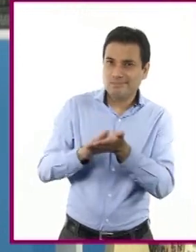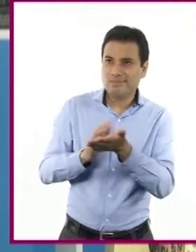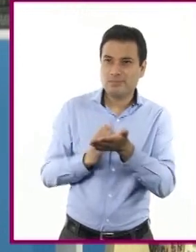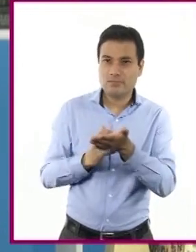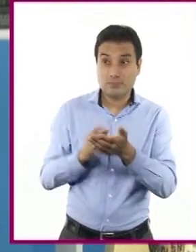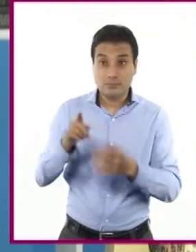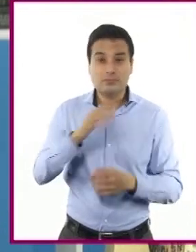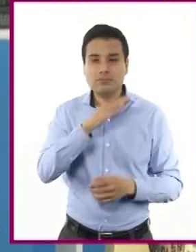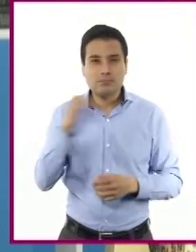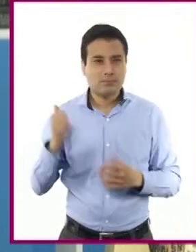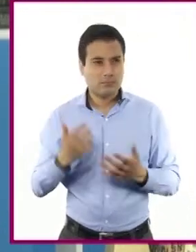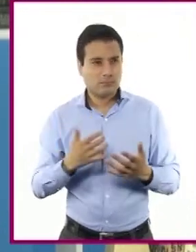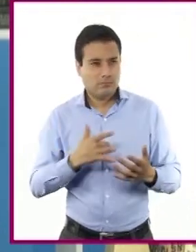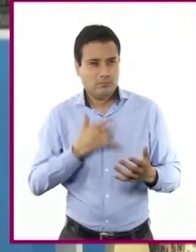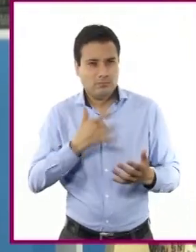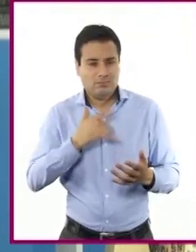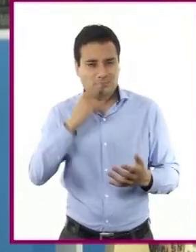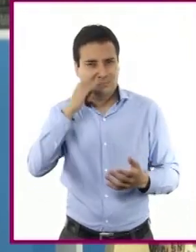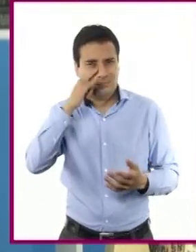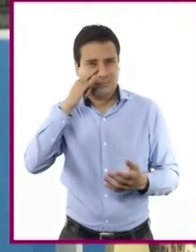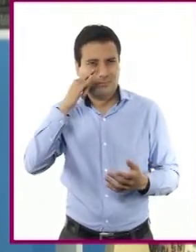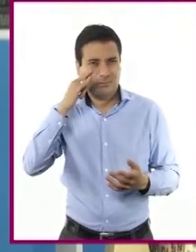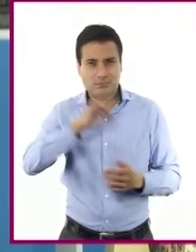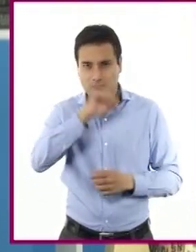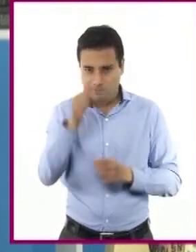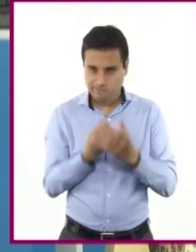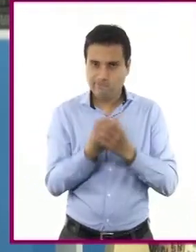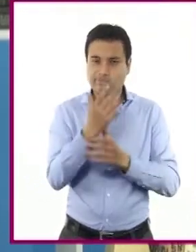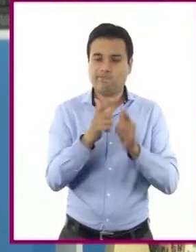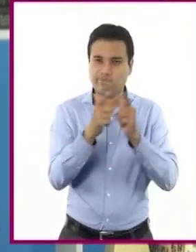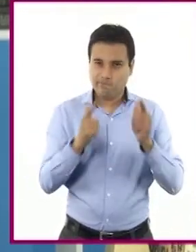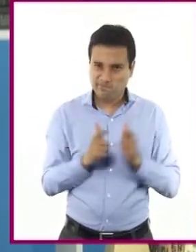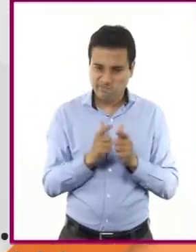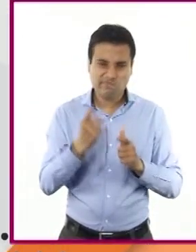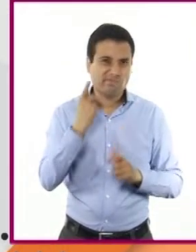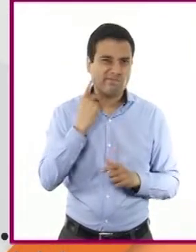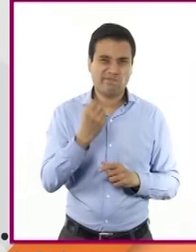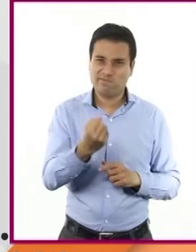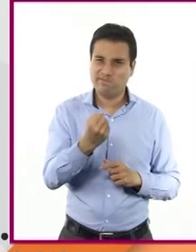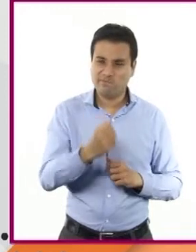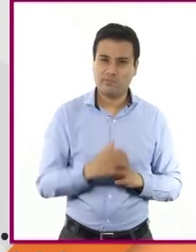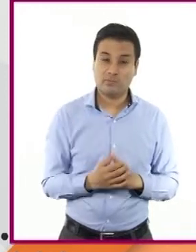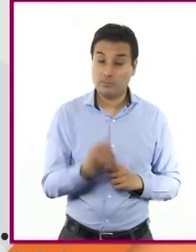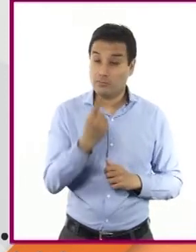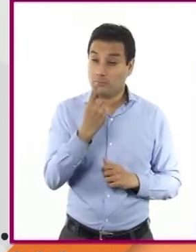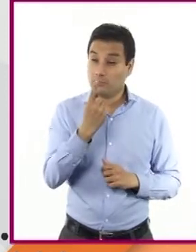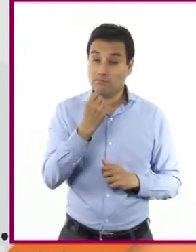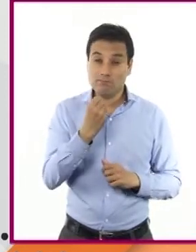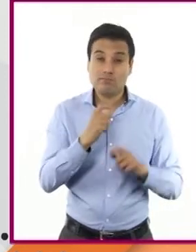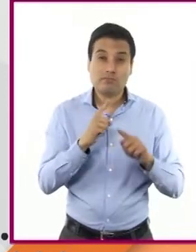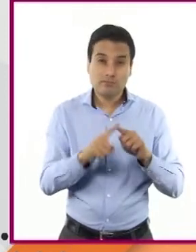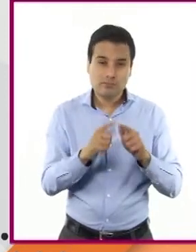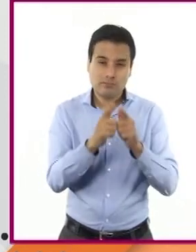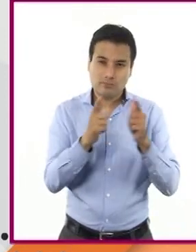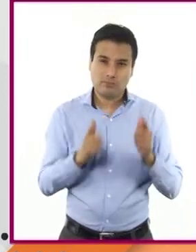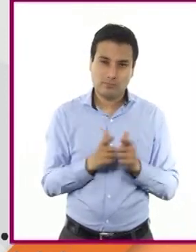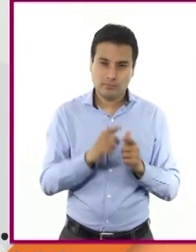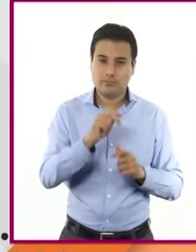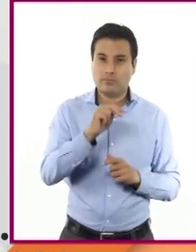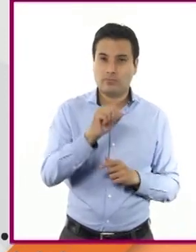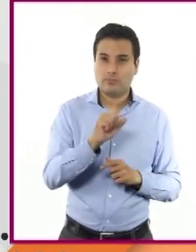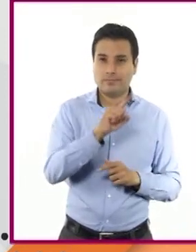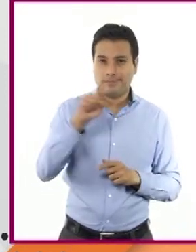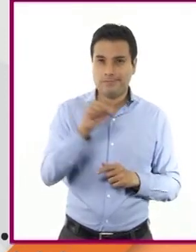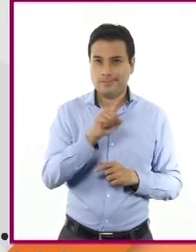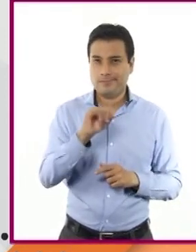alemán, lo que fomentó el surgimiento de grupos políticos radicales. El más violento de ellos fue el Partido Nacional Socialista